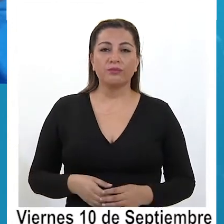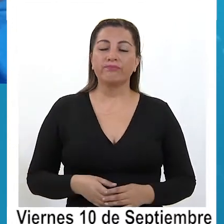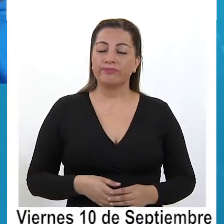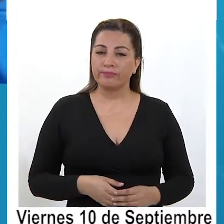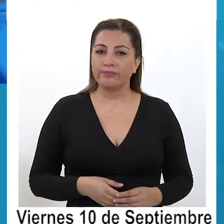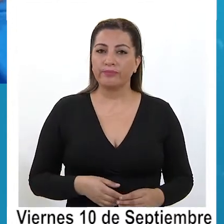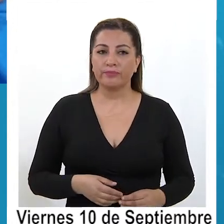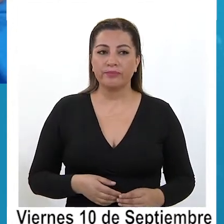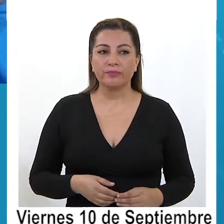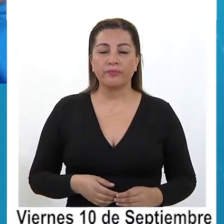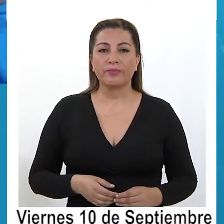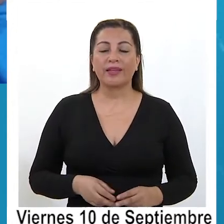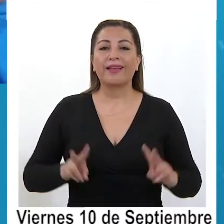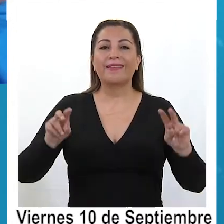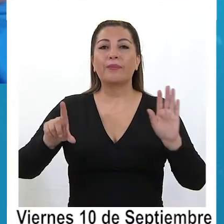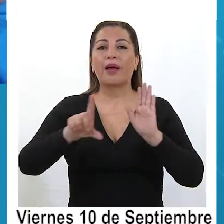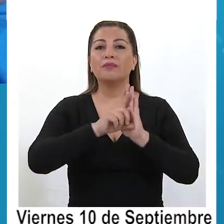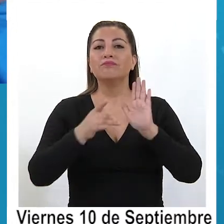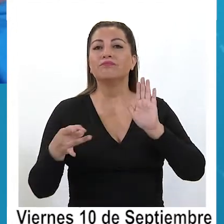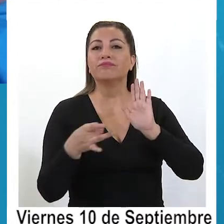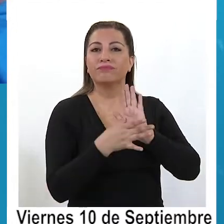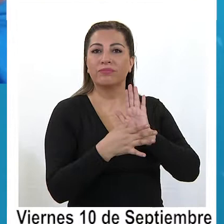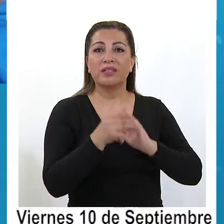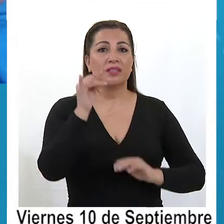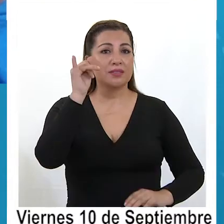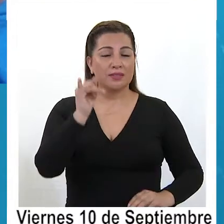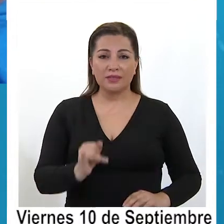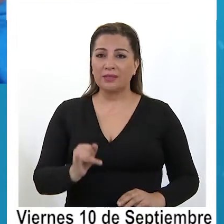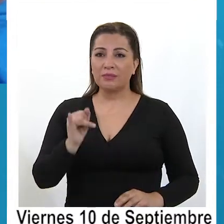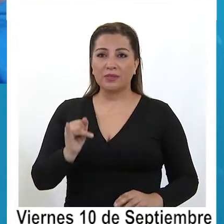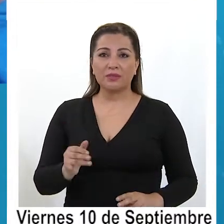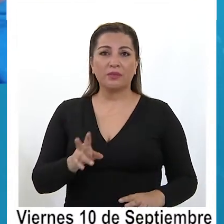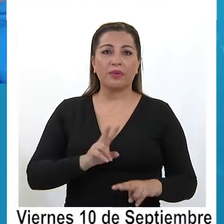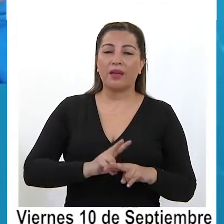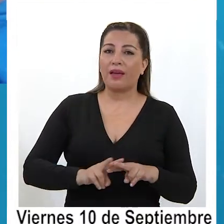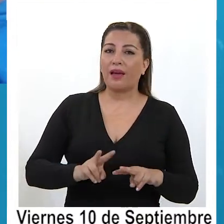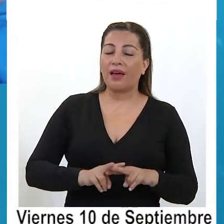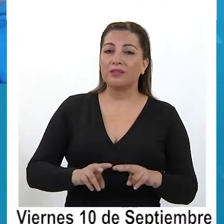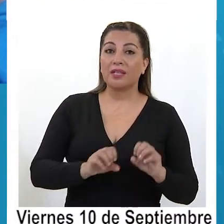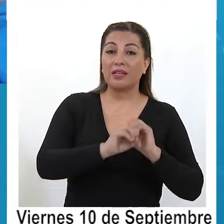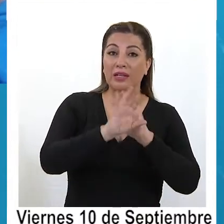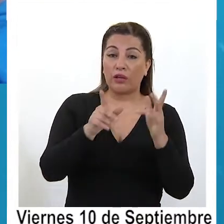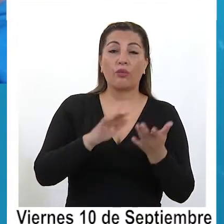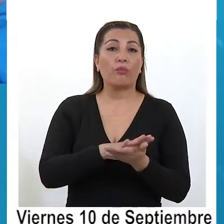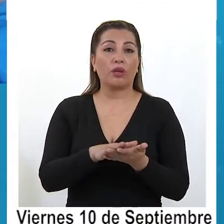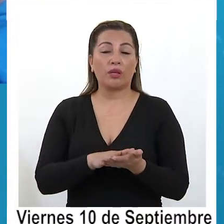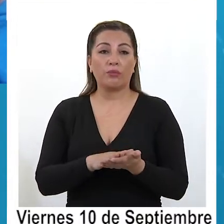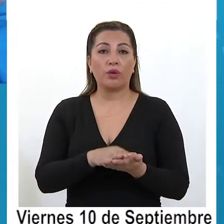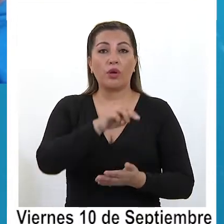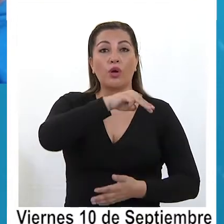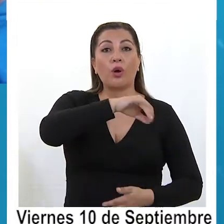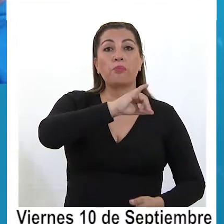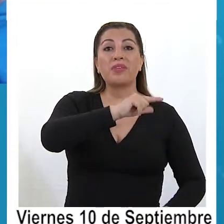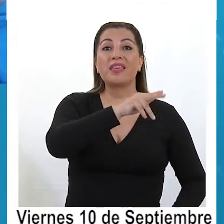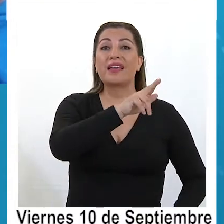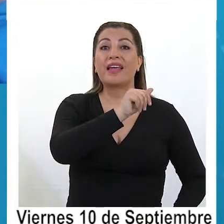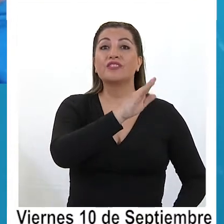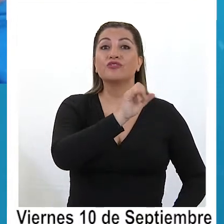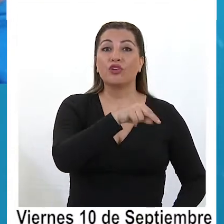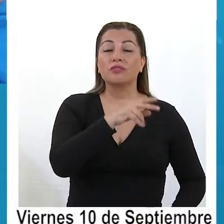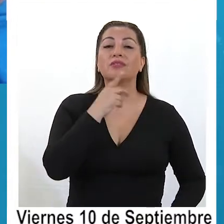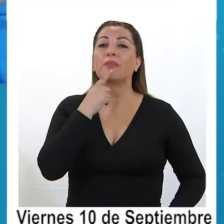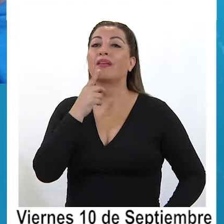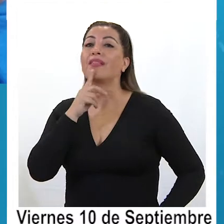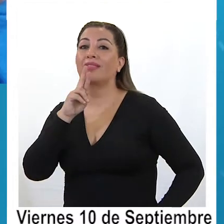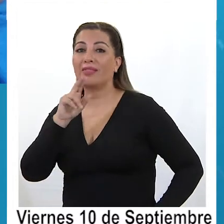Claro, la dinámica del delito siempre hace esta distinción clara entre lo que corresponde a migración irregular y tráfico de